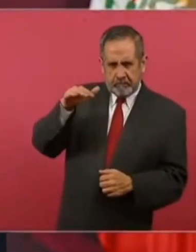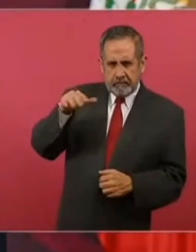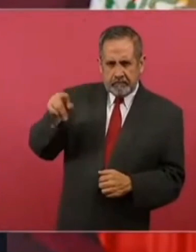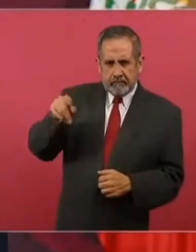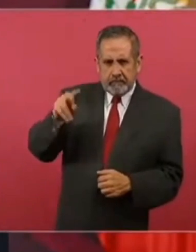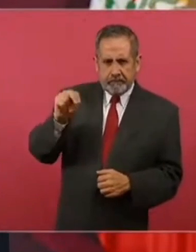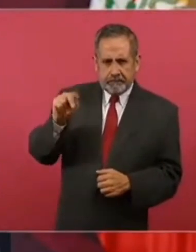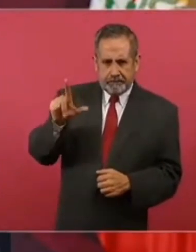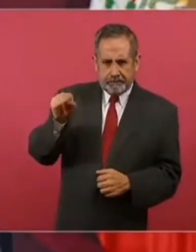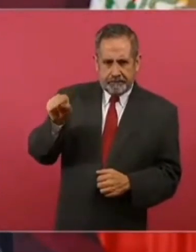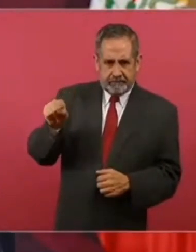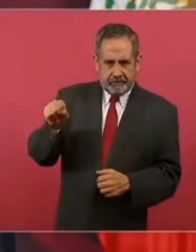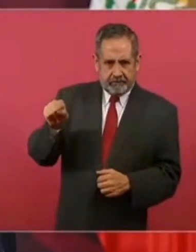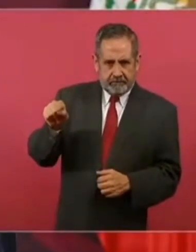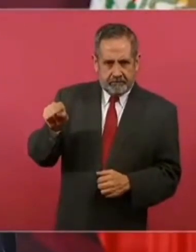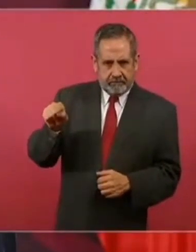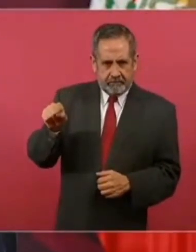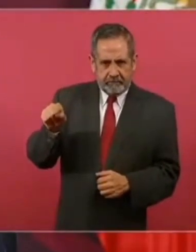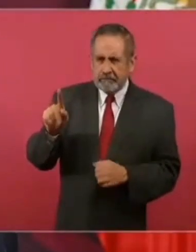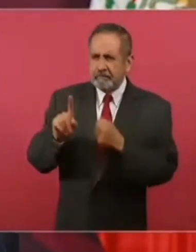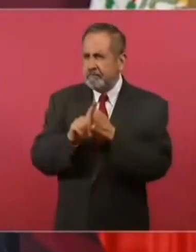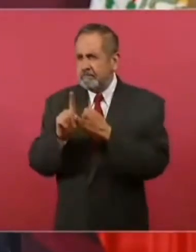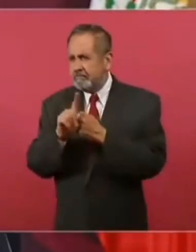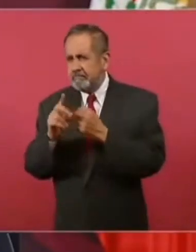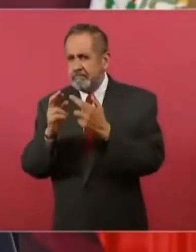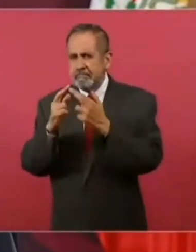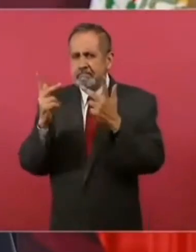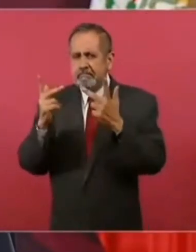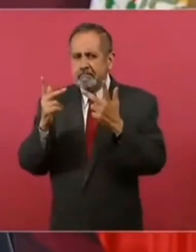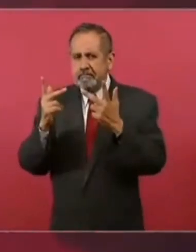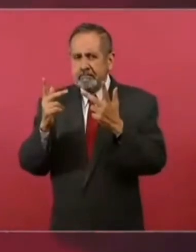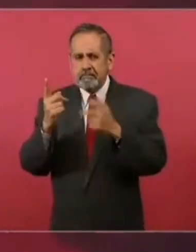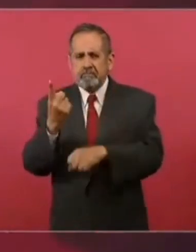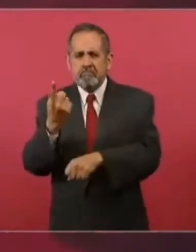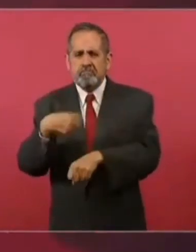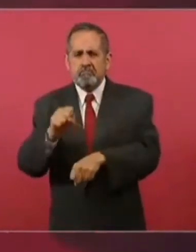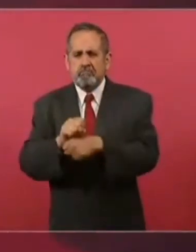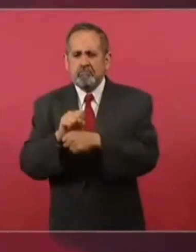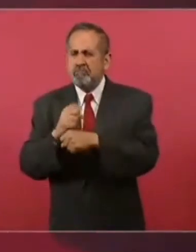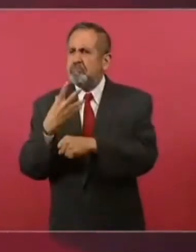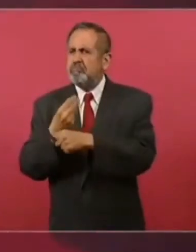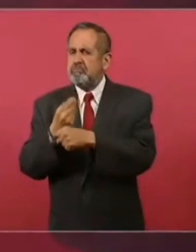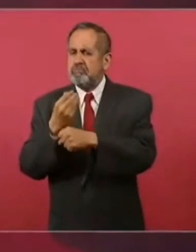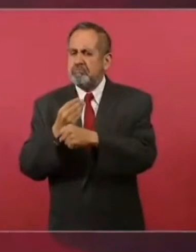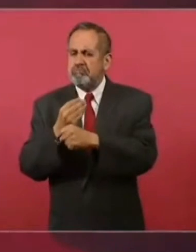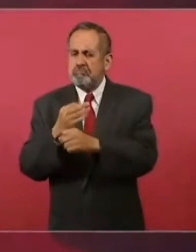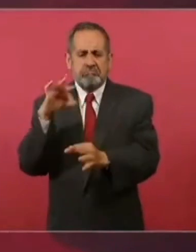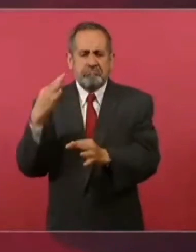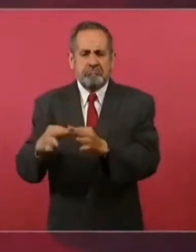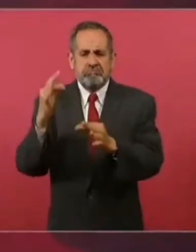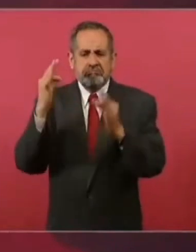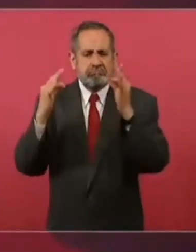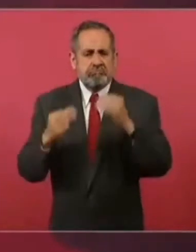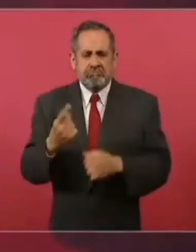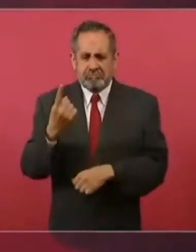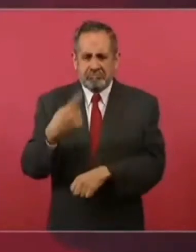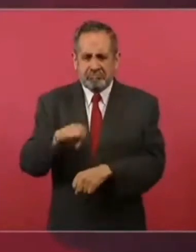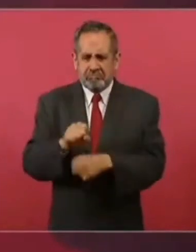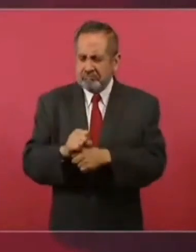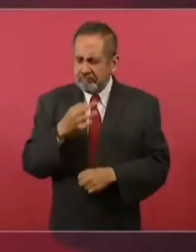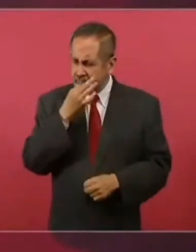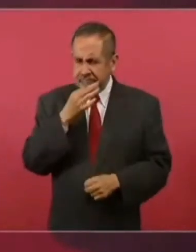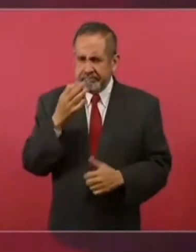Nuevo León tuvimos problema y lo resolvimos en una semana una